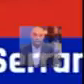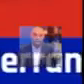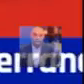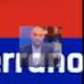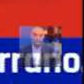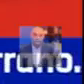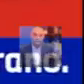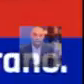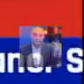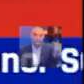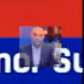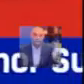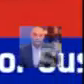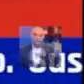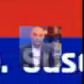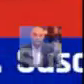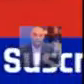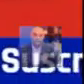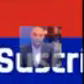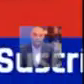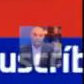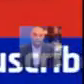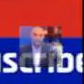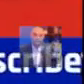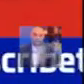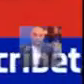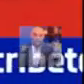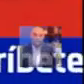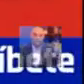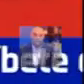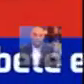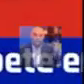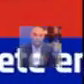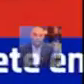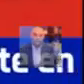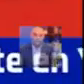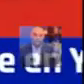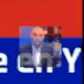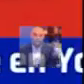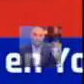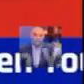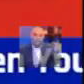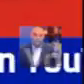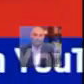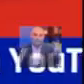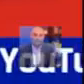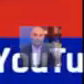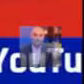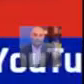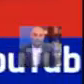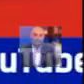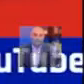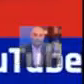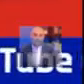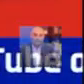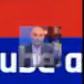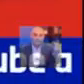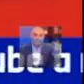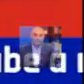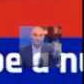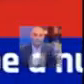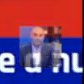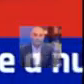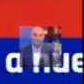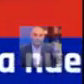Obrador, y por eso usted y yo tenemos que estar al tiro con la información que se maneja, porque no puede ser posible que nada